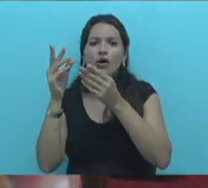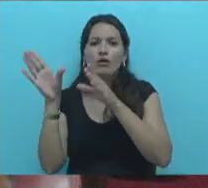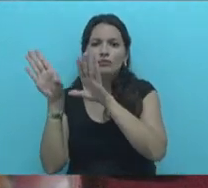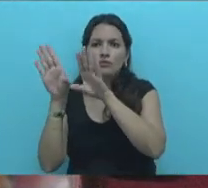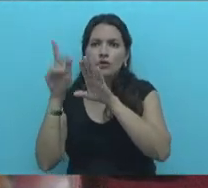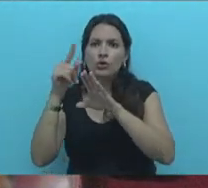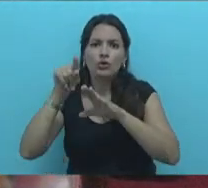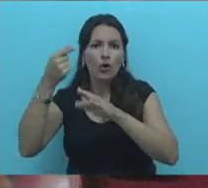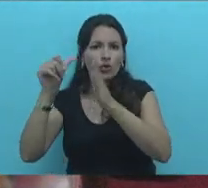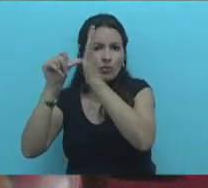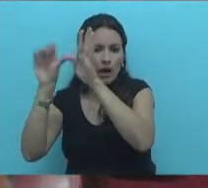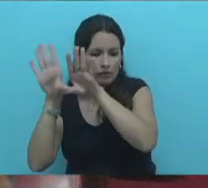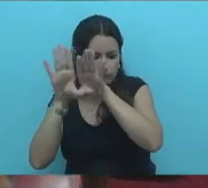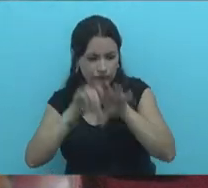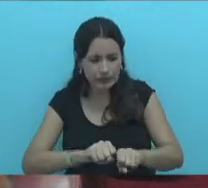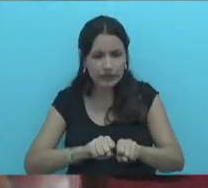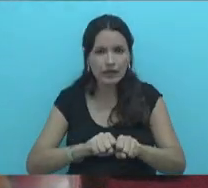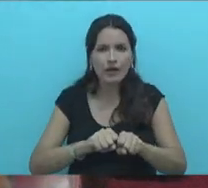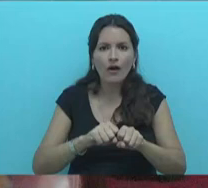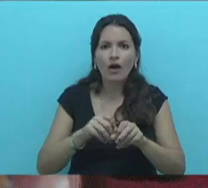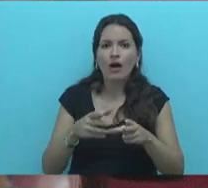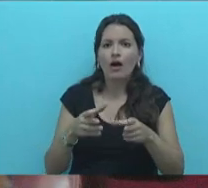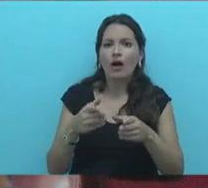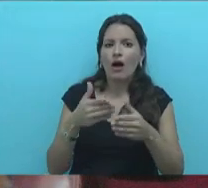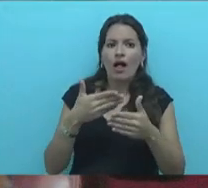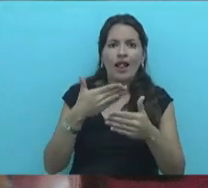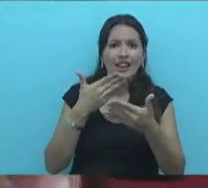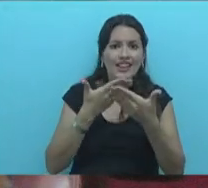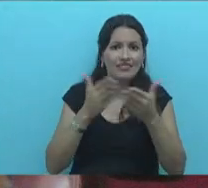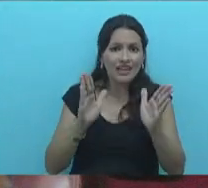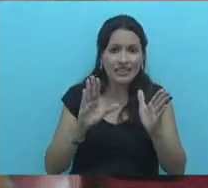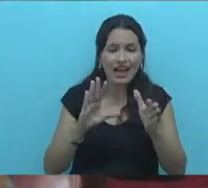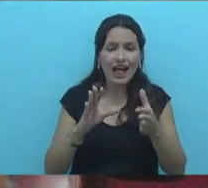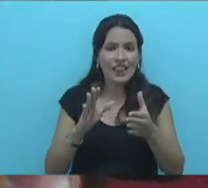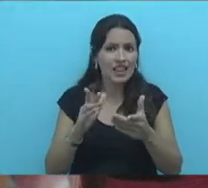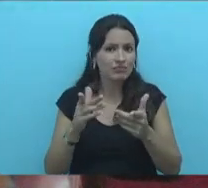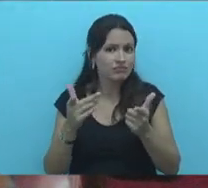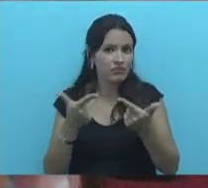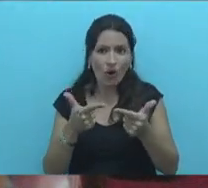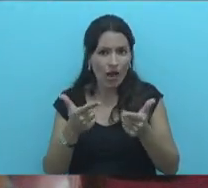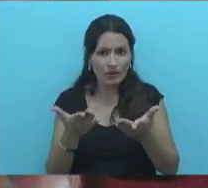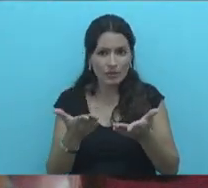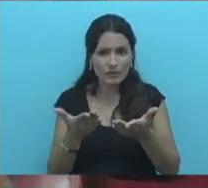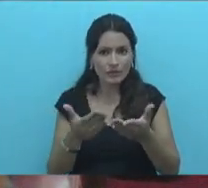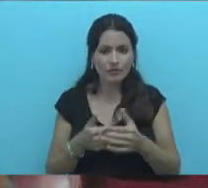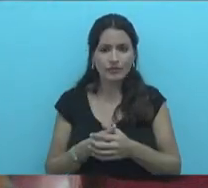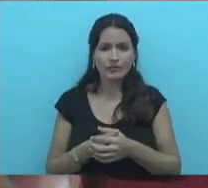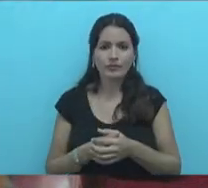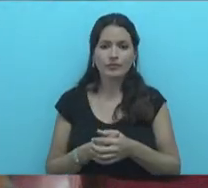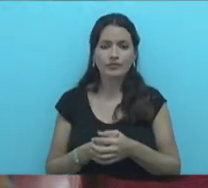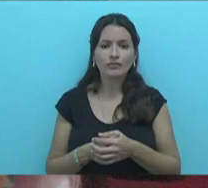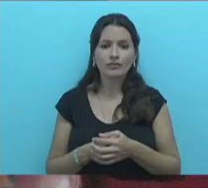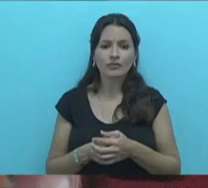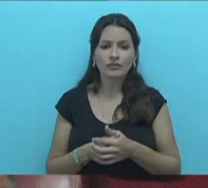militar. Y acá en el recinto yo muchas veces he reivindicado, y sé que es un tema polémico,